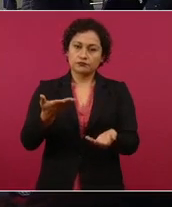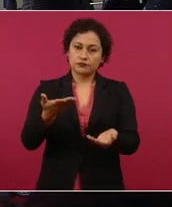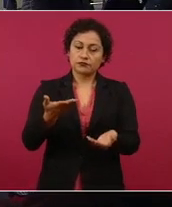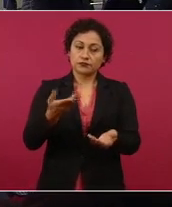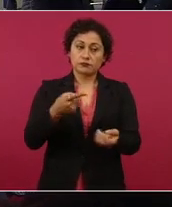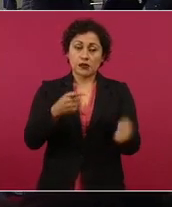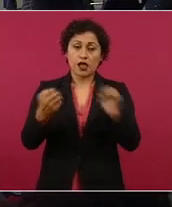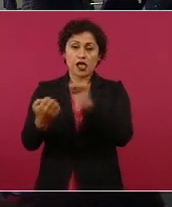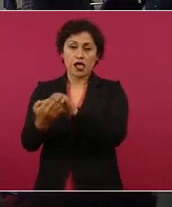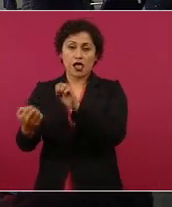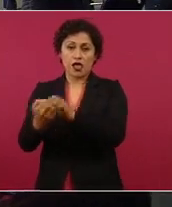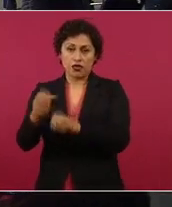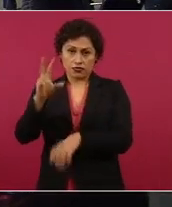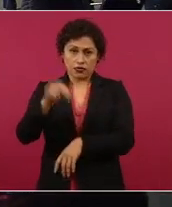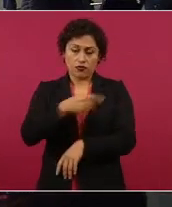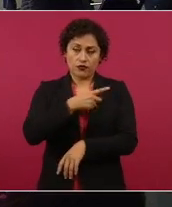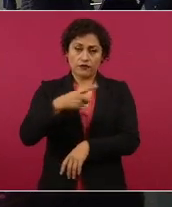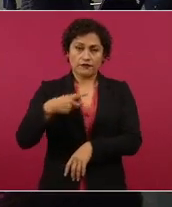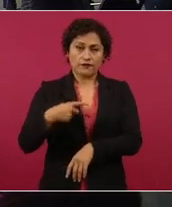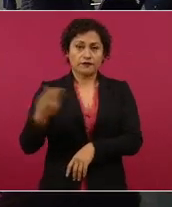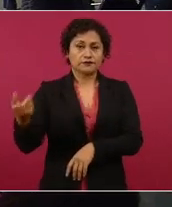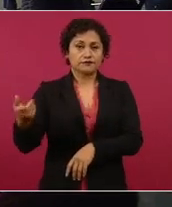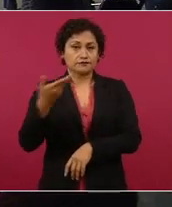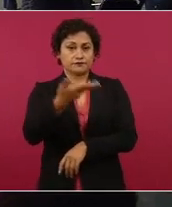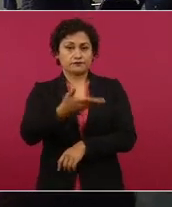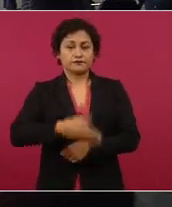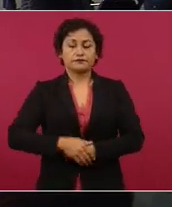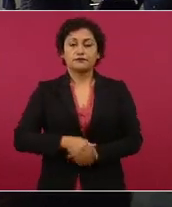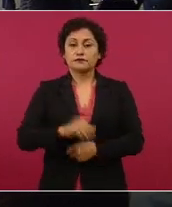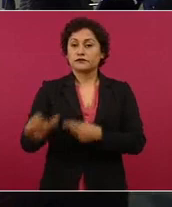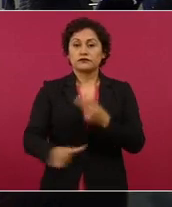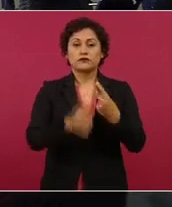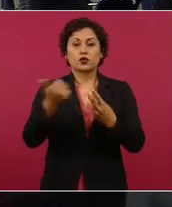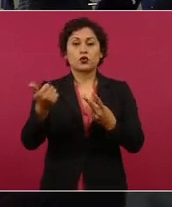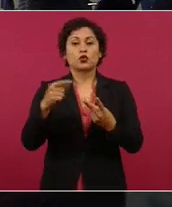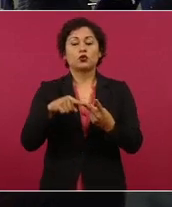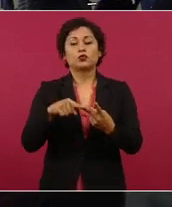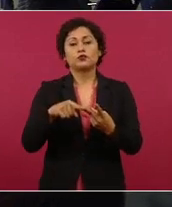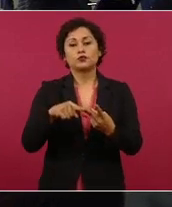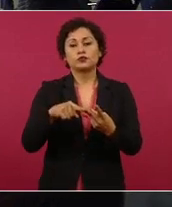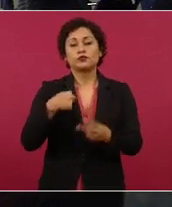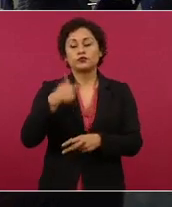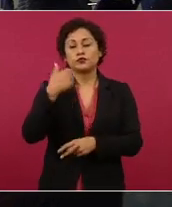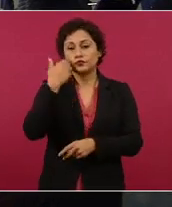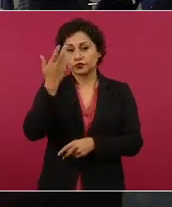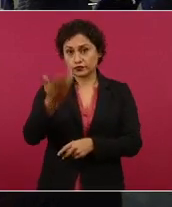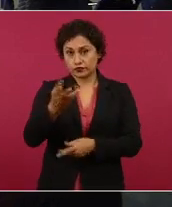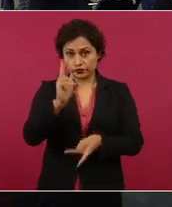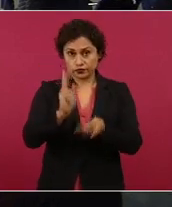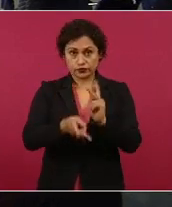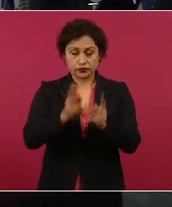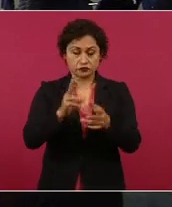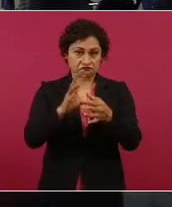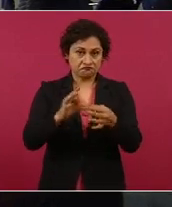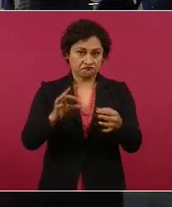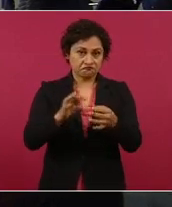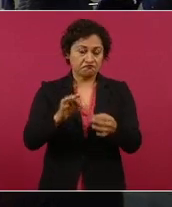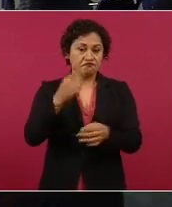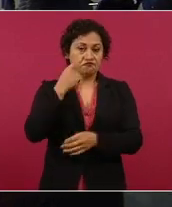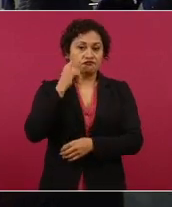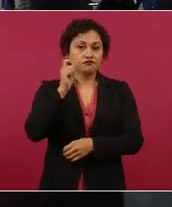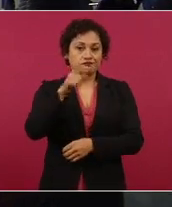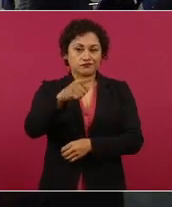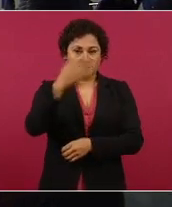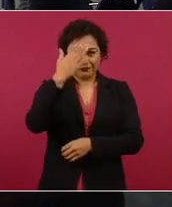en estas empresas, presidente. Por otro lado, presidente, quiero comentarle que, como ustedes saben,